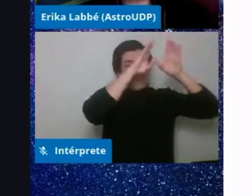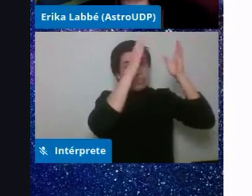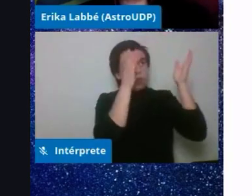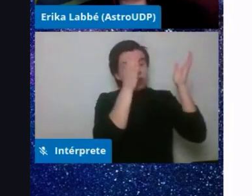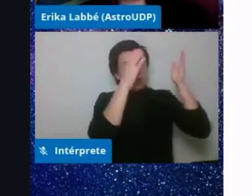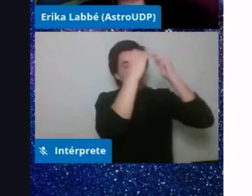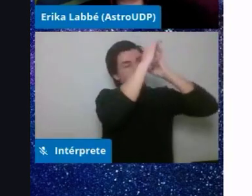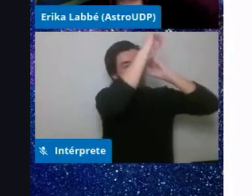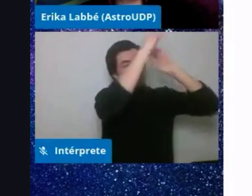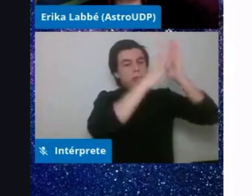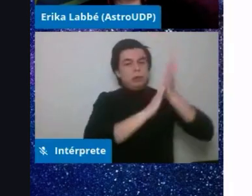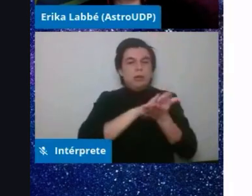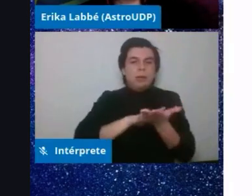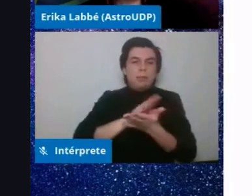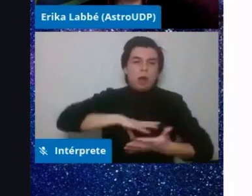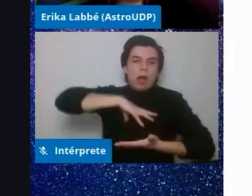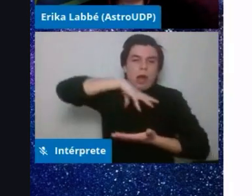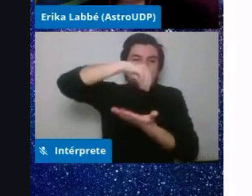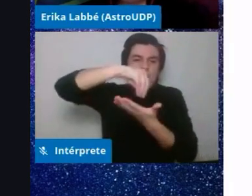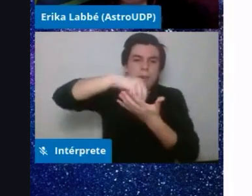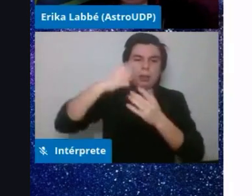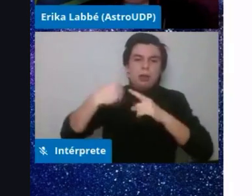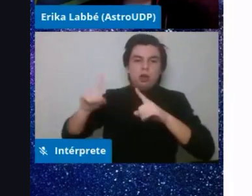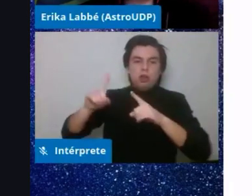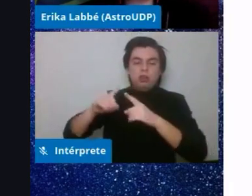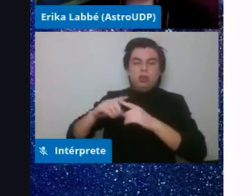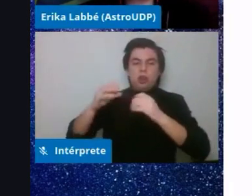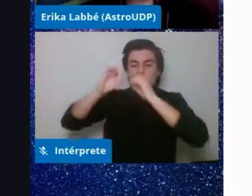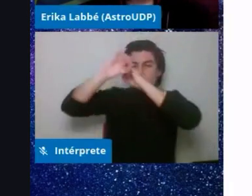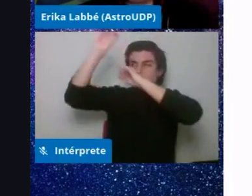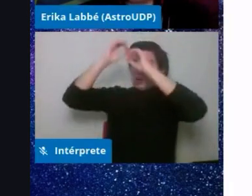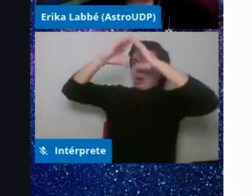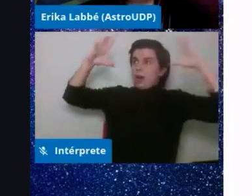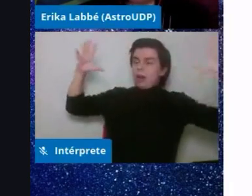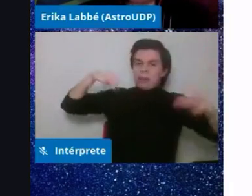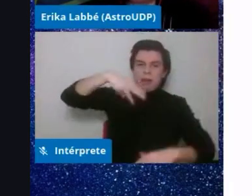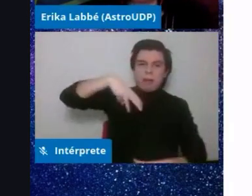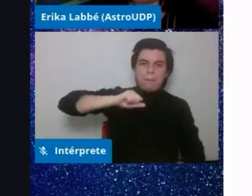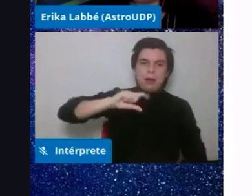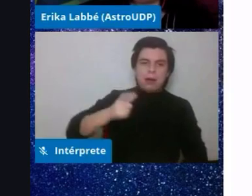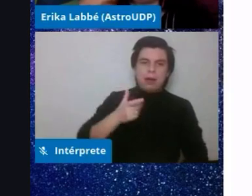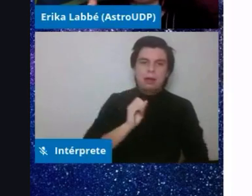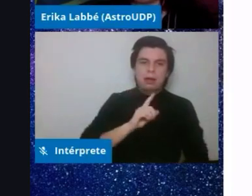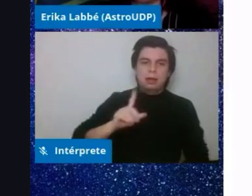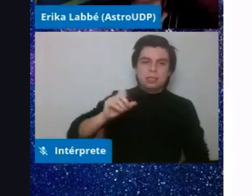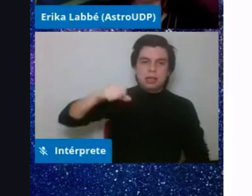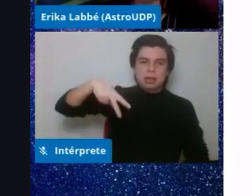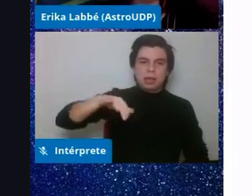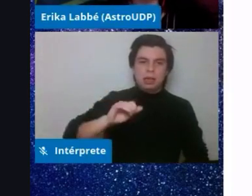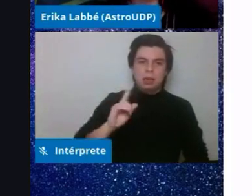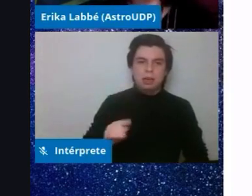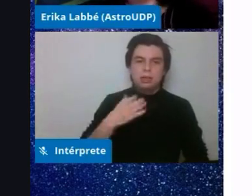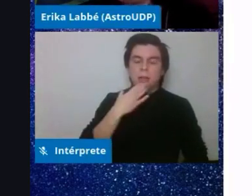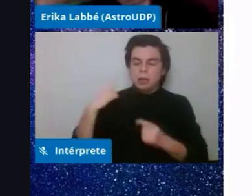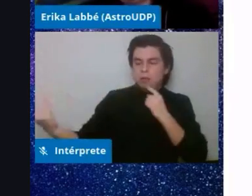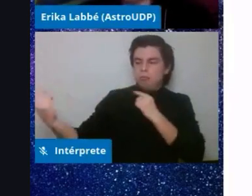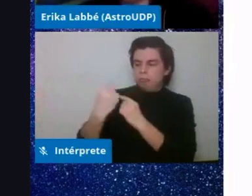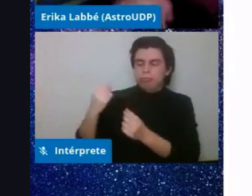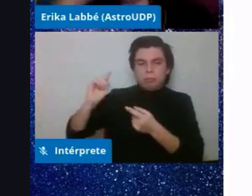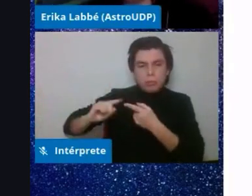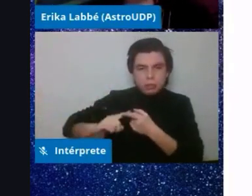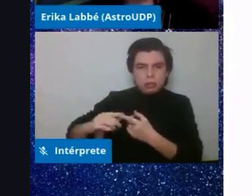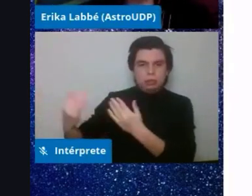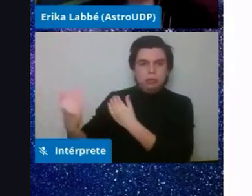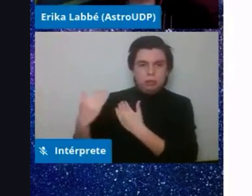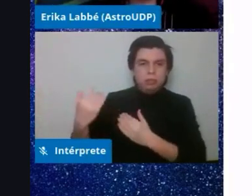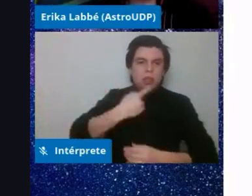o el Observatorio Gigante de Magallanes, que están haciendo actividades, están participando con nosotros, entre todos